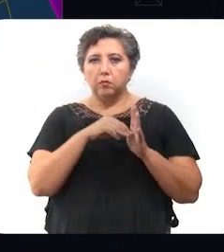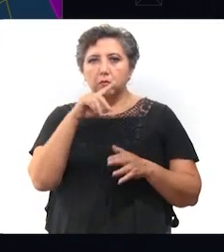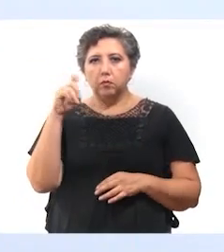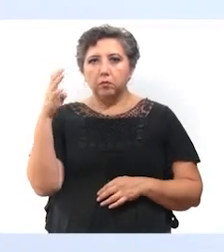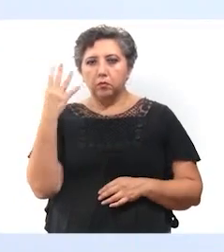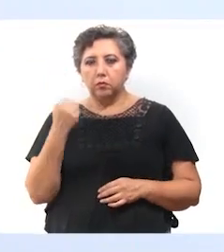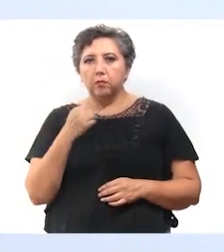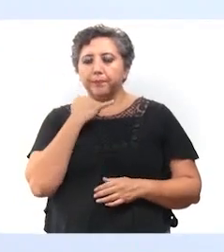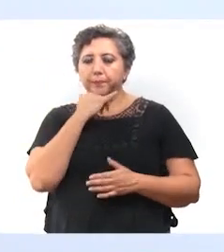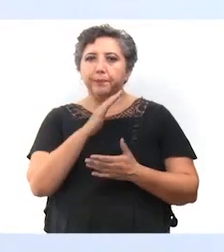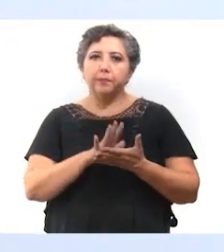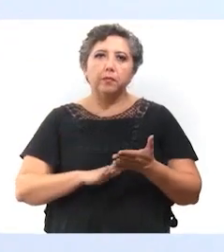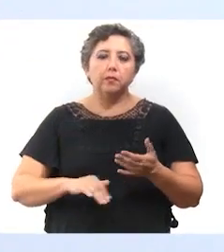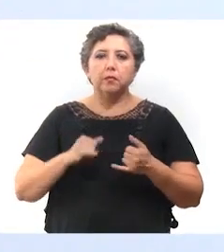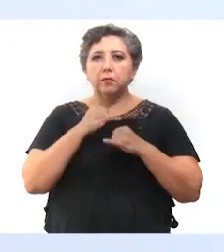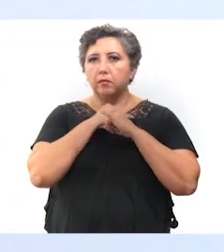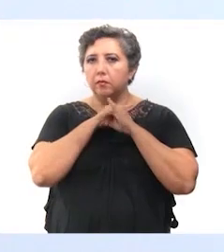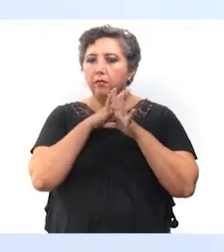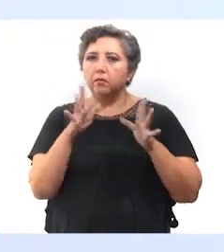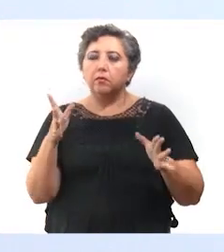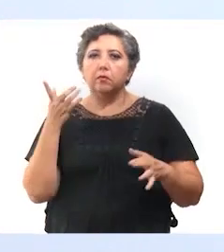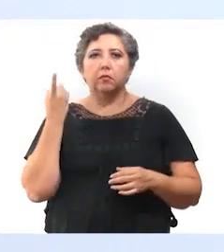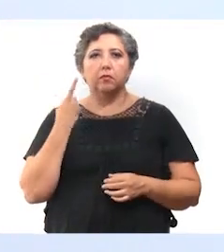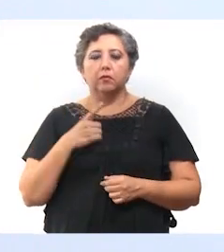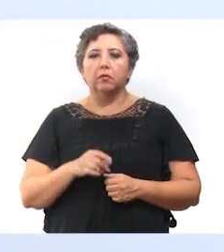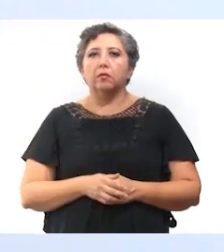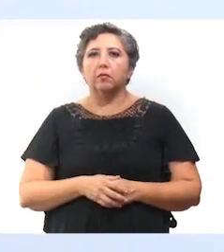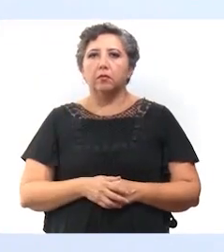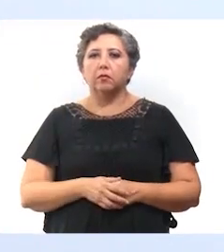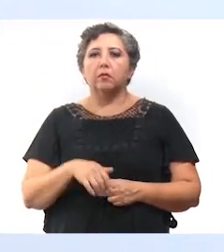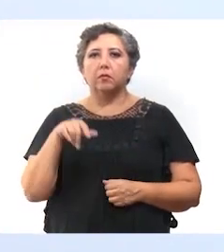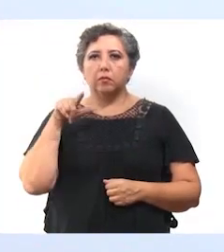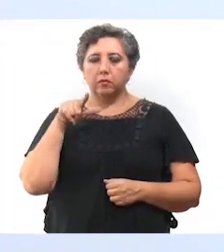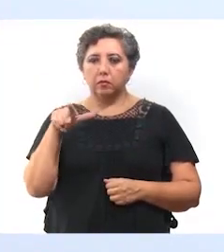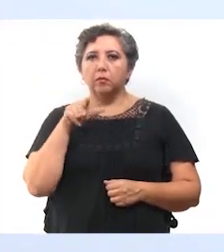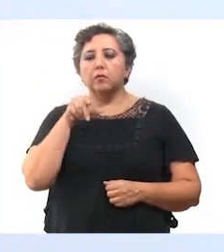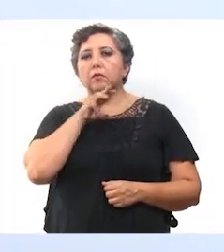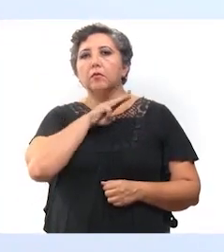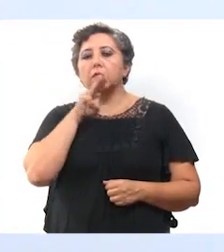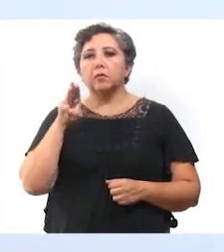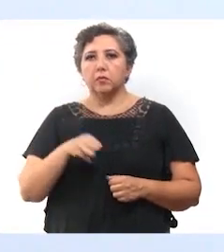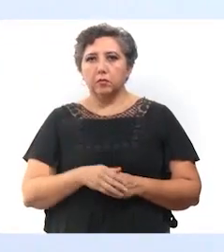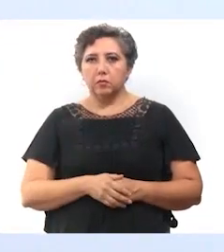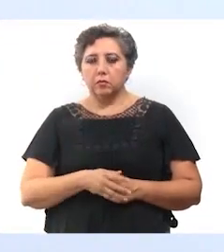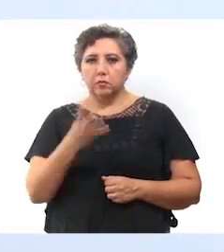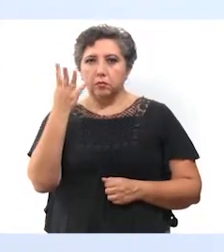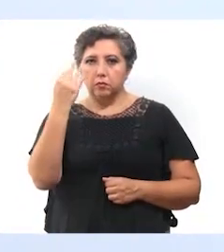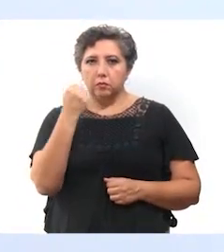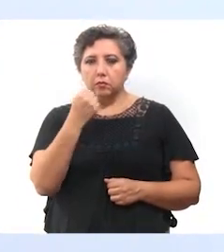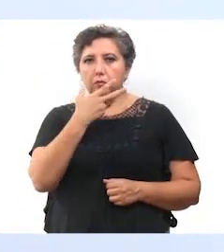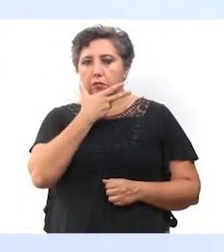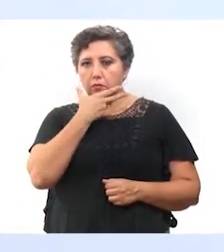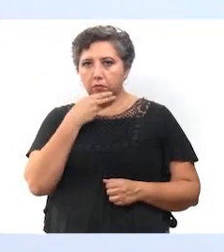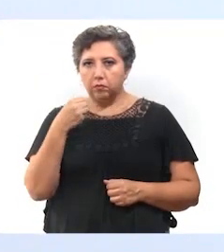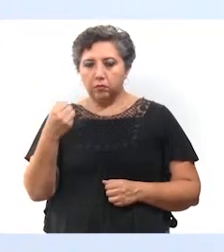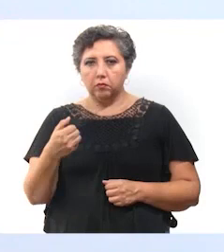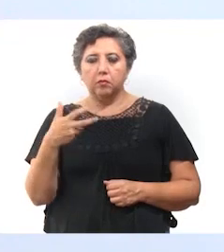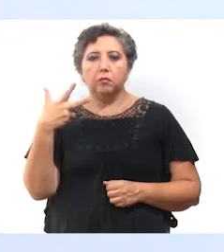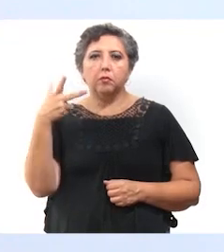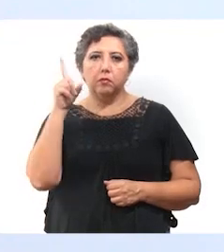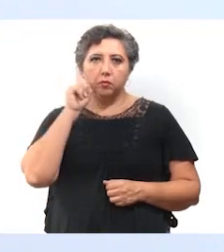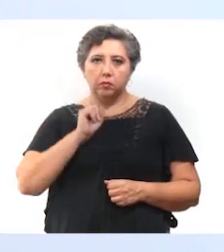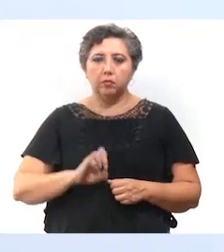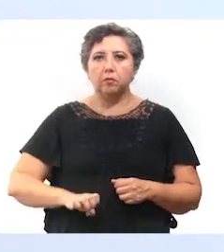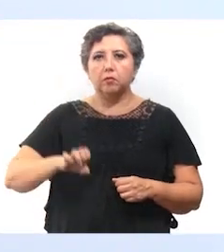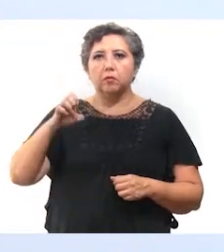10.109. Lamentablemente en este parte médico informamos de 17 fallecimientos, 9 hombres y 8